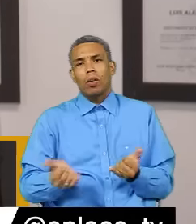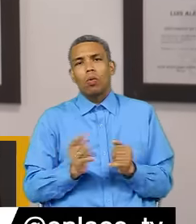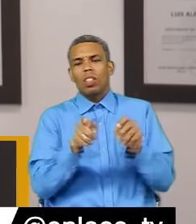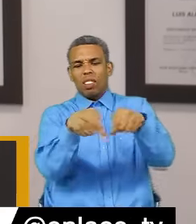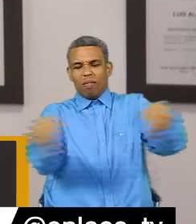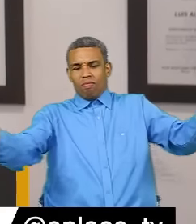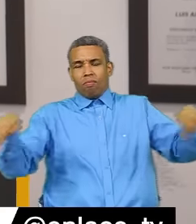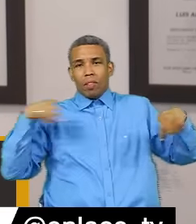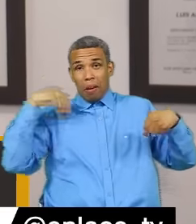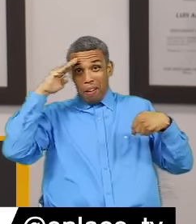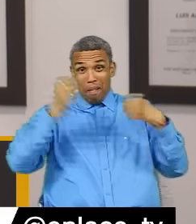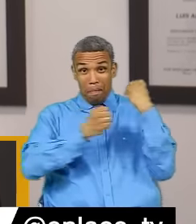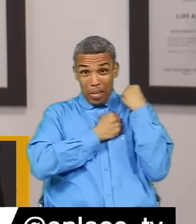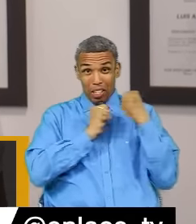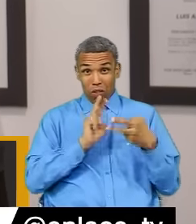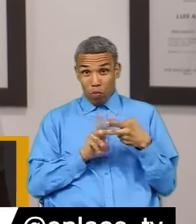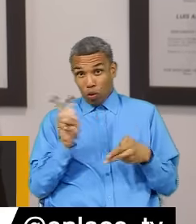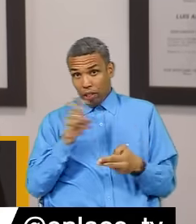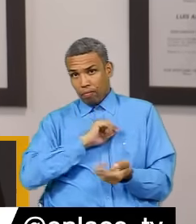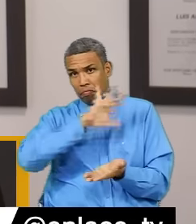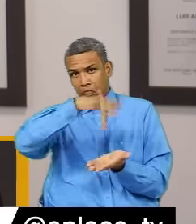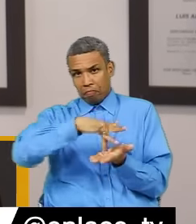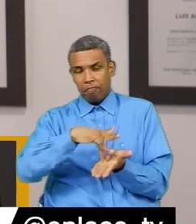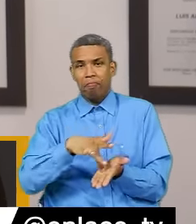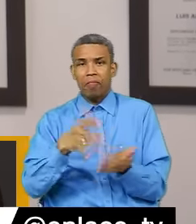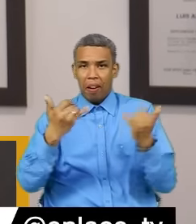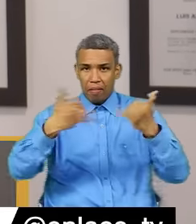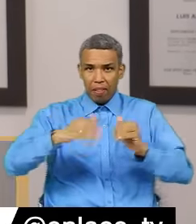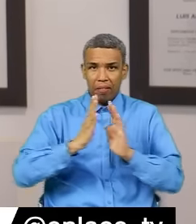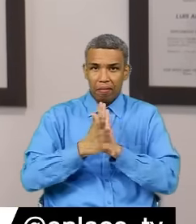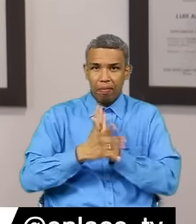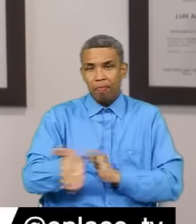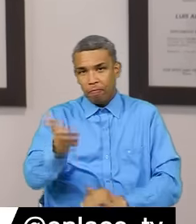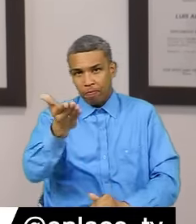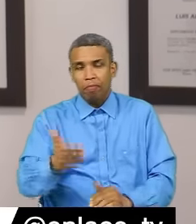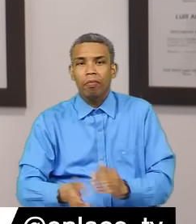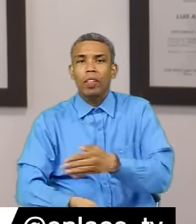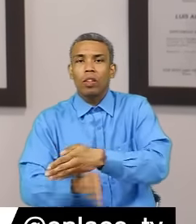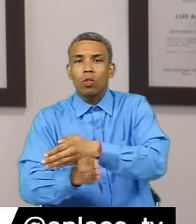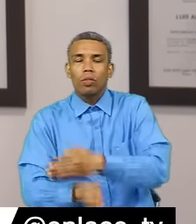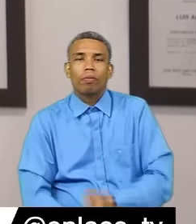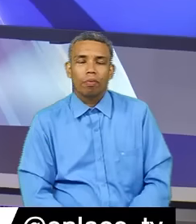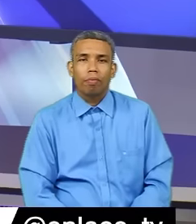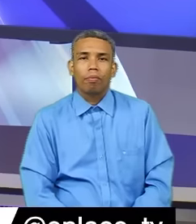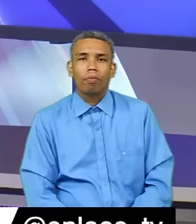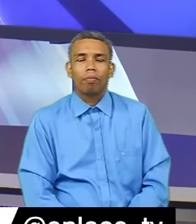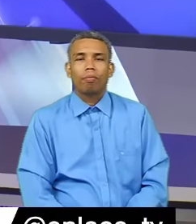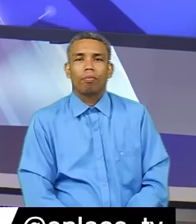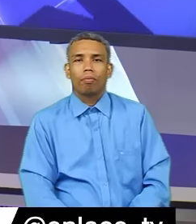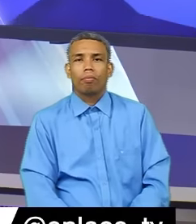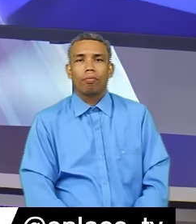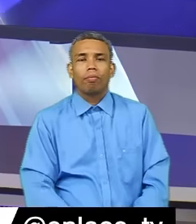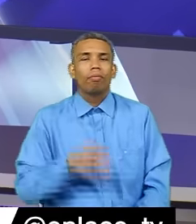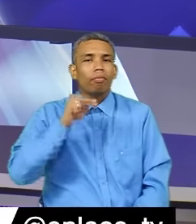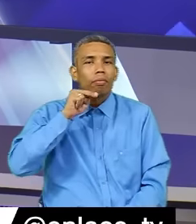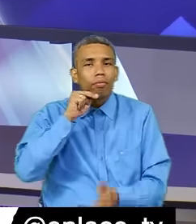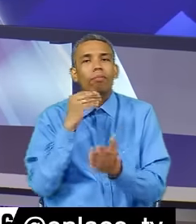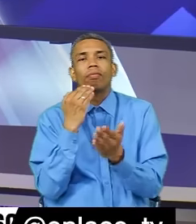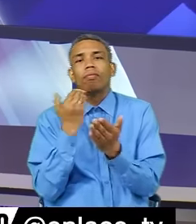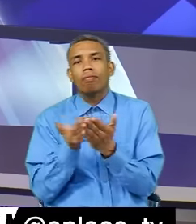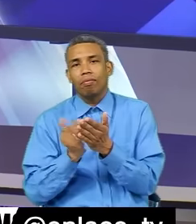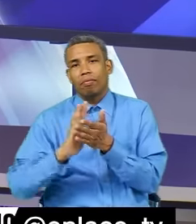del Batallón Especial Energético y Vial número 7. Continúen ustedes con más de Enlace Noticias. Buenas tardes. Gracias, Neila. Muy